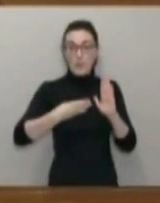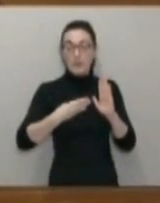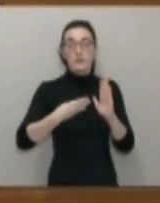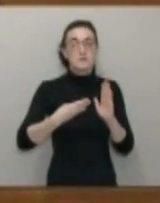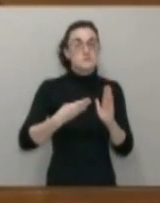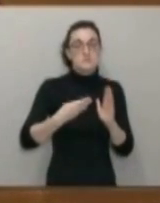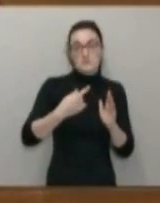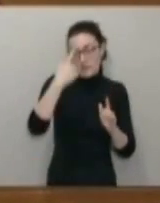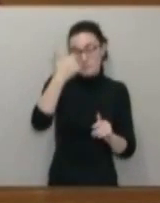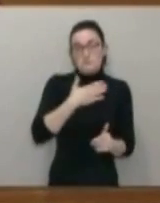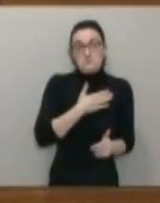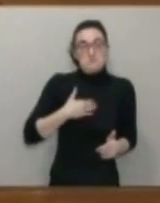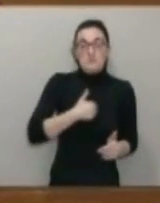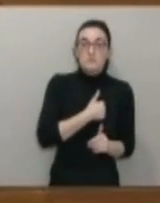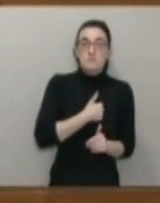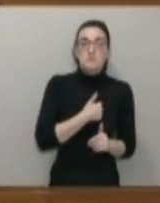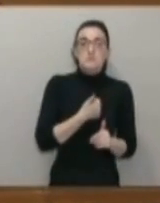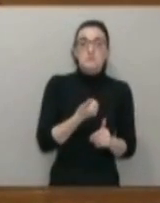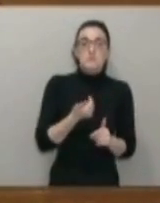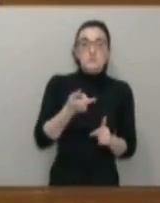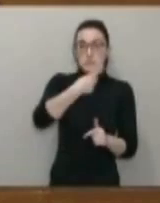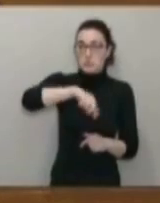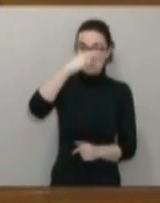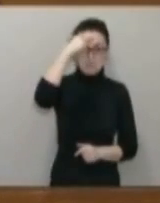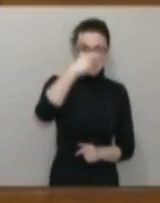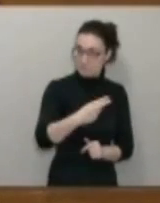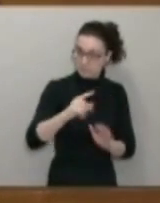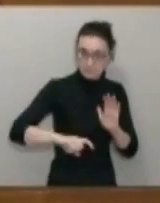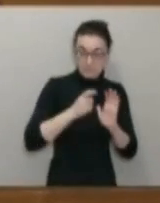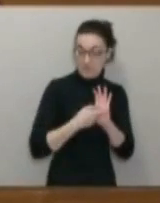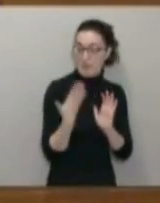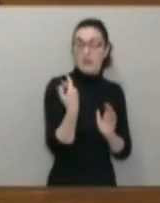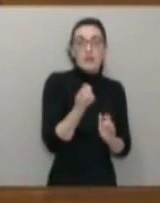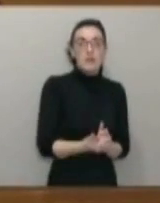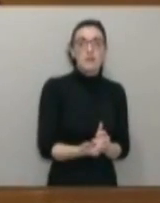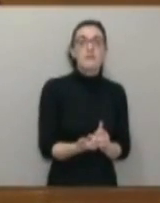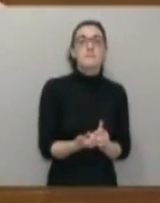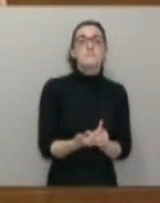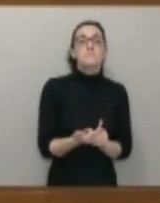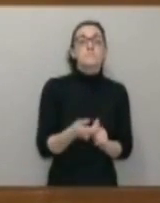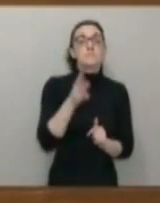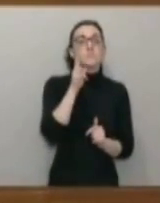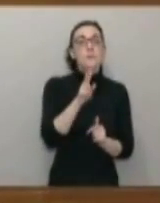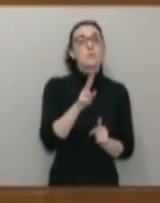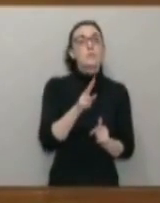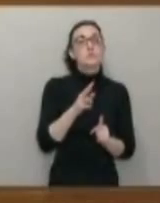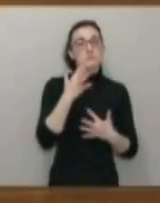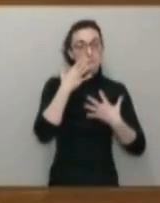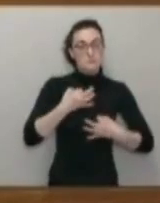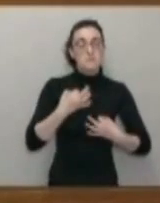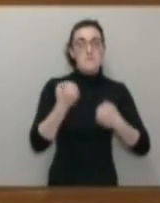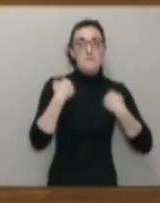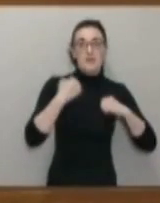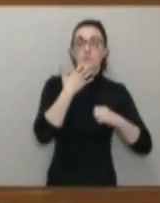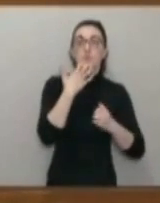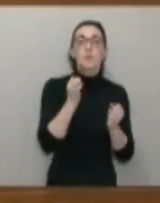evidente que es una función que nosotros absolutamente respetamos, que recientemente ha tenido un efecto práctico en el